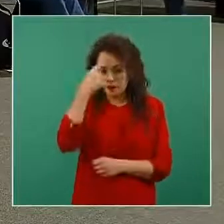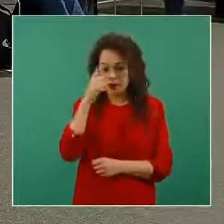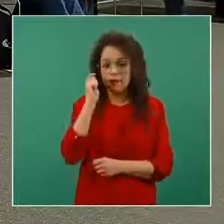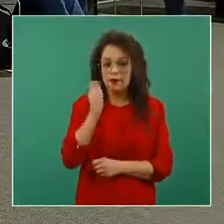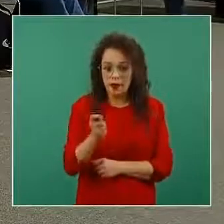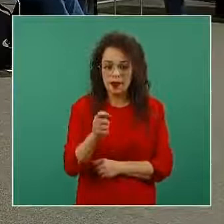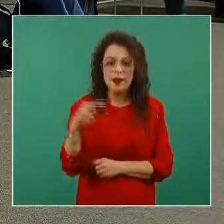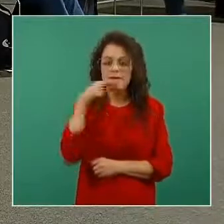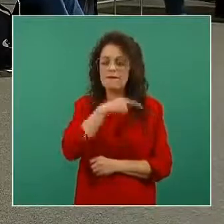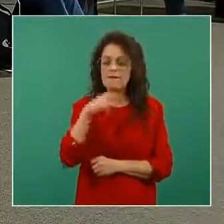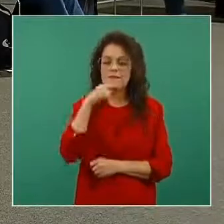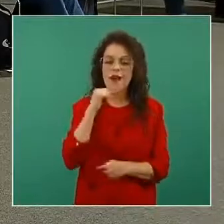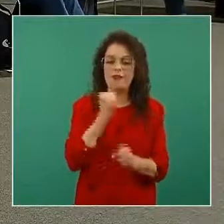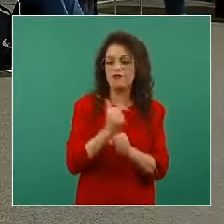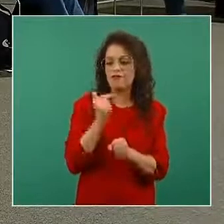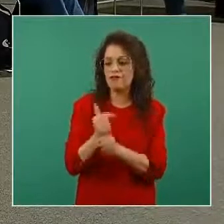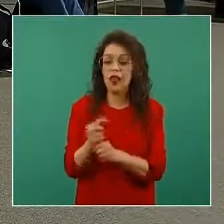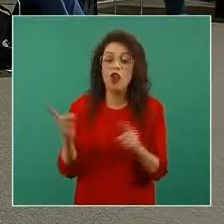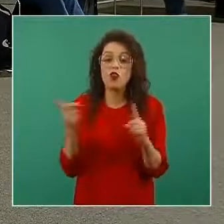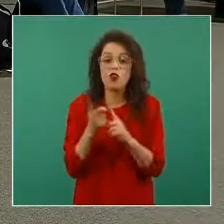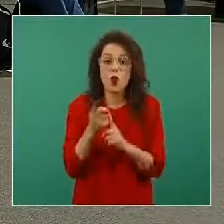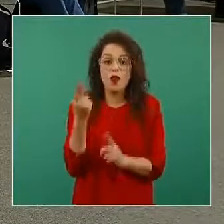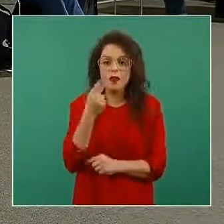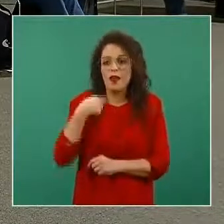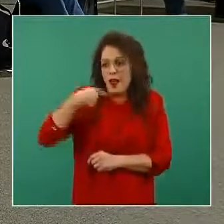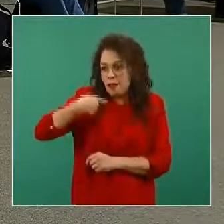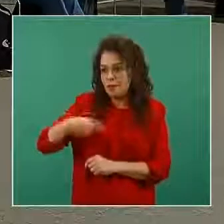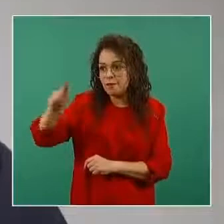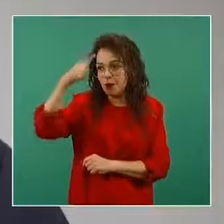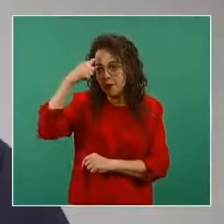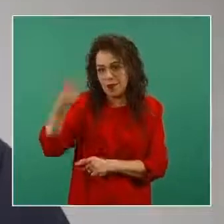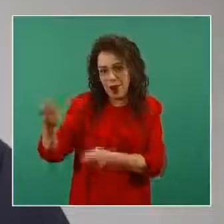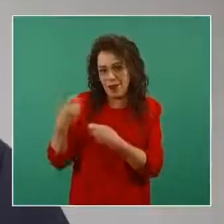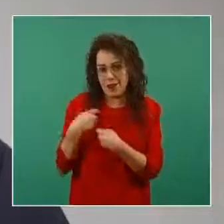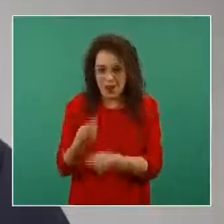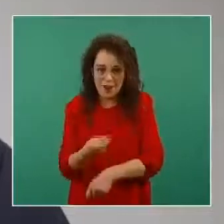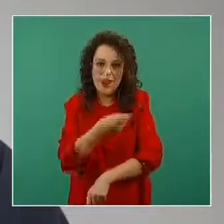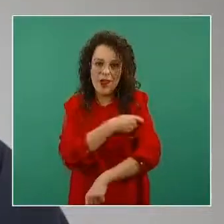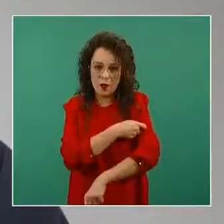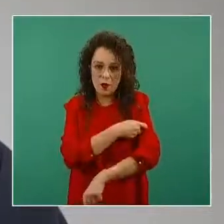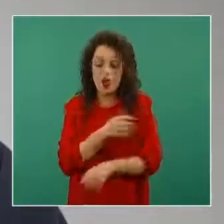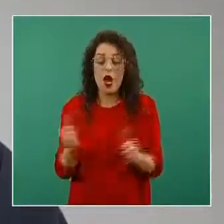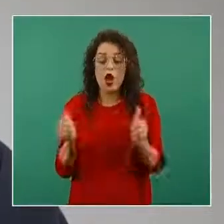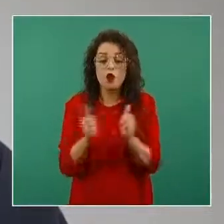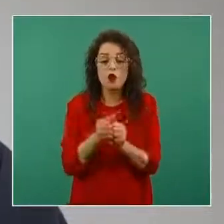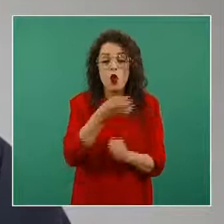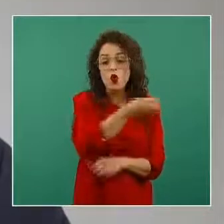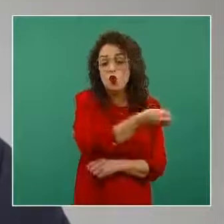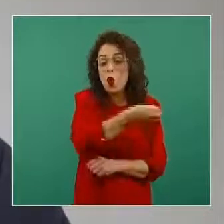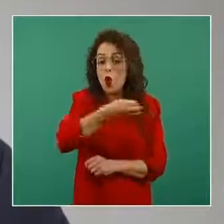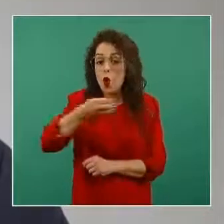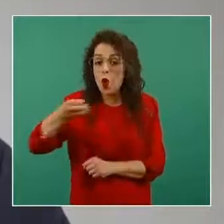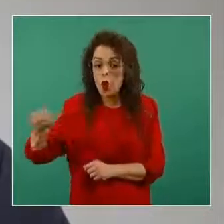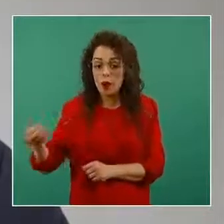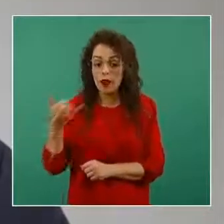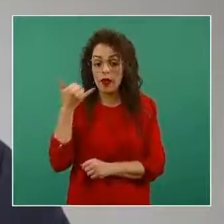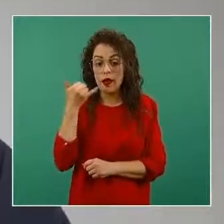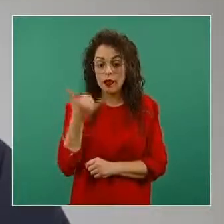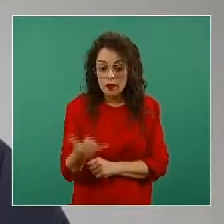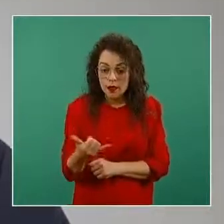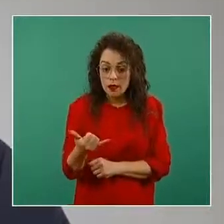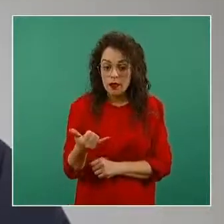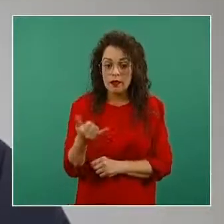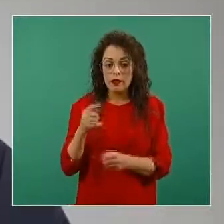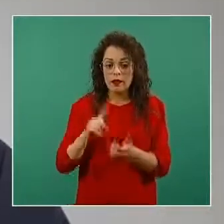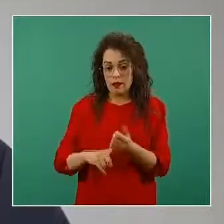identificar rápidamente en qué punto les toca recibir su vacuna y lo puedan hacer con el orden y atendiendo a la logística